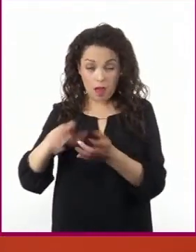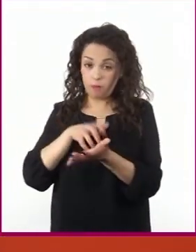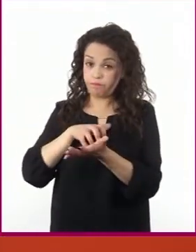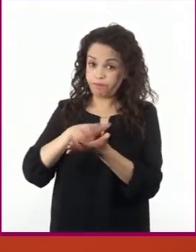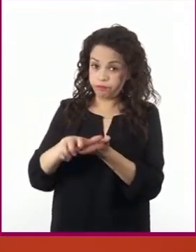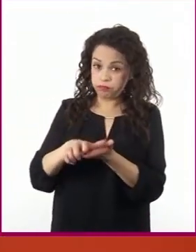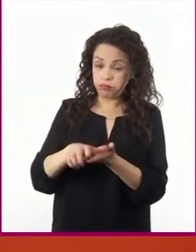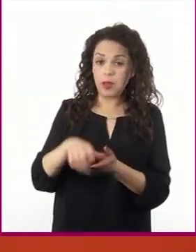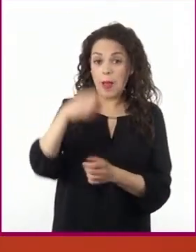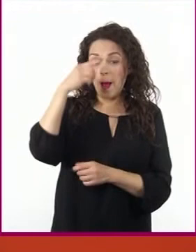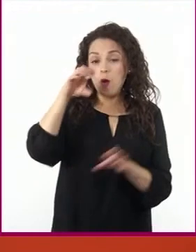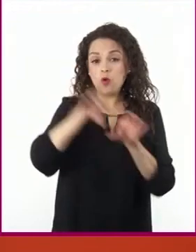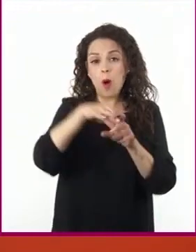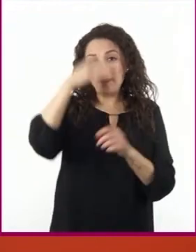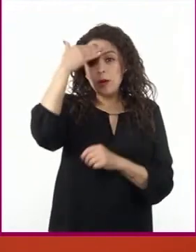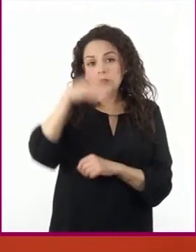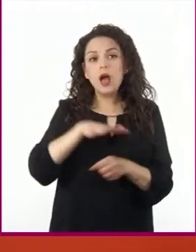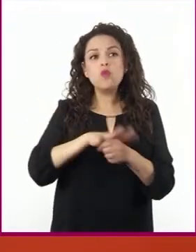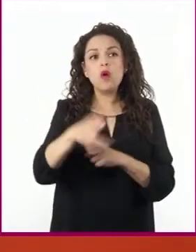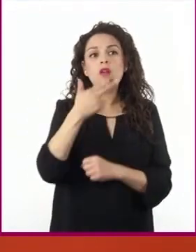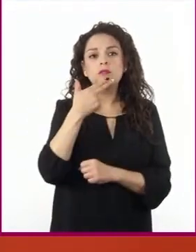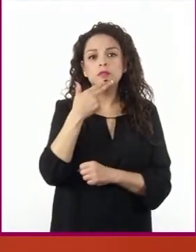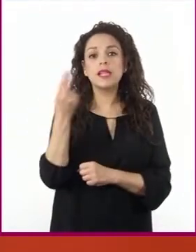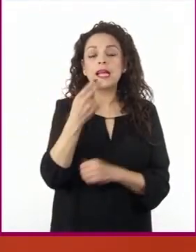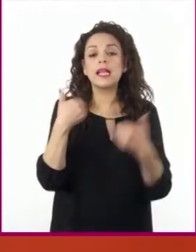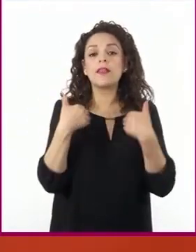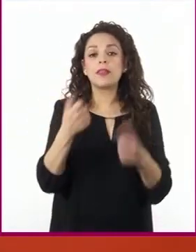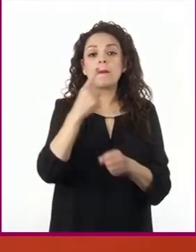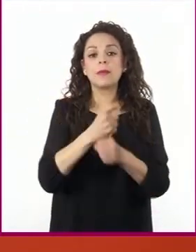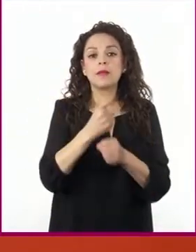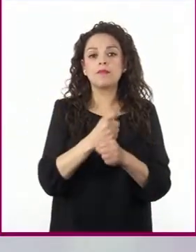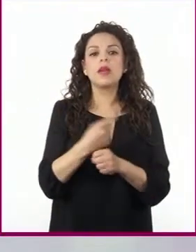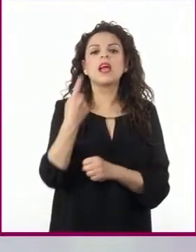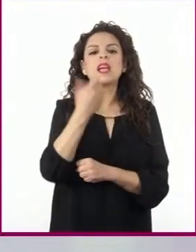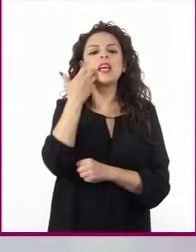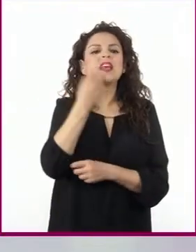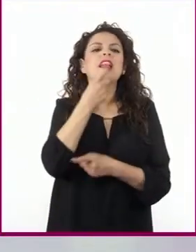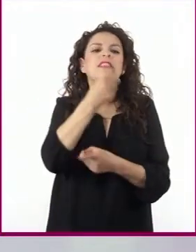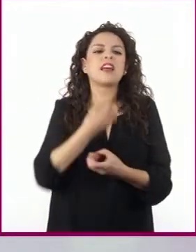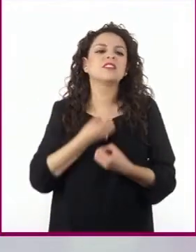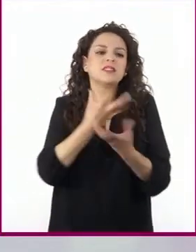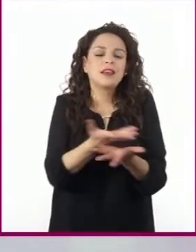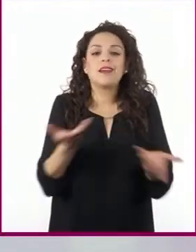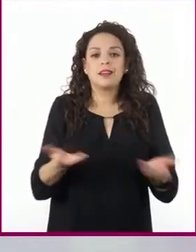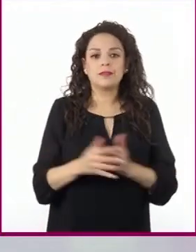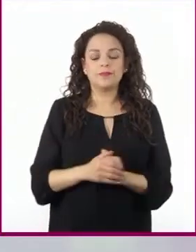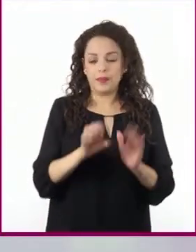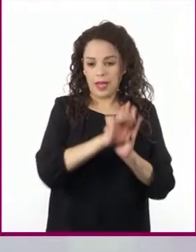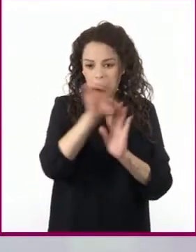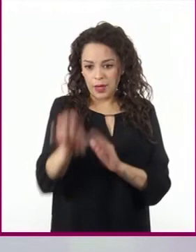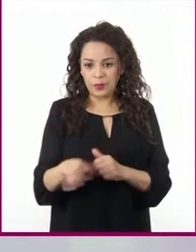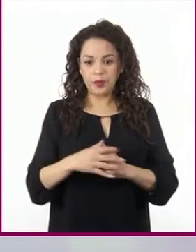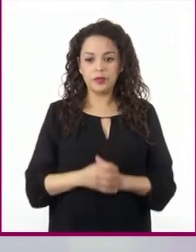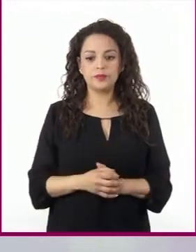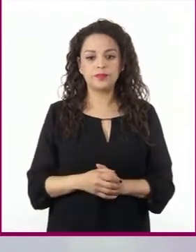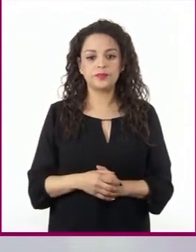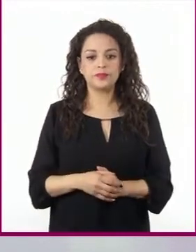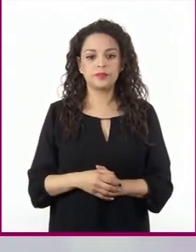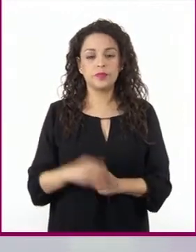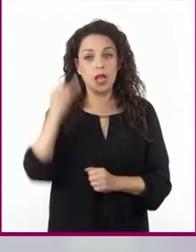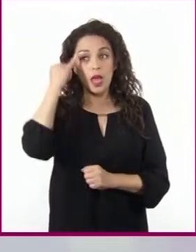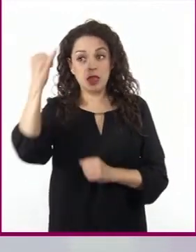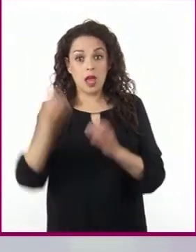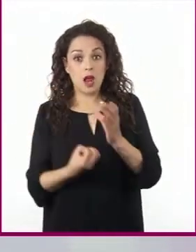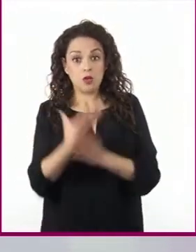cuál se debe usar es necesario tener claro qué se pretende expresar. Por ejemplo, una idea nueva